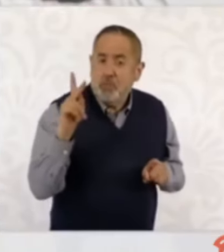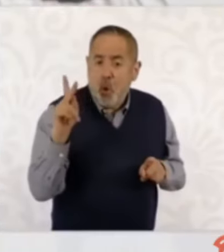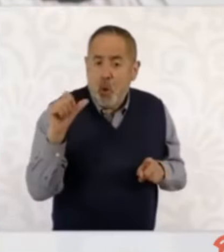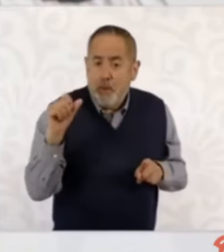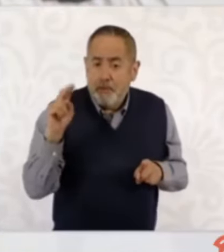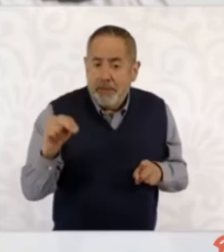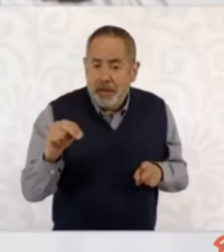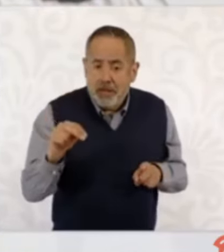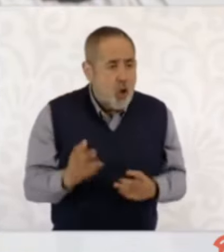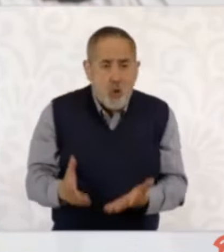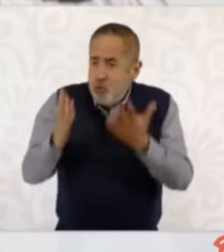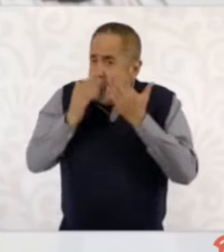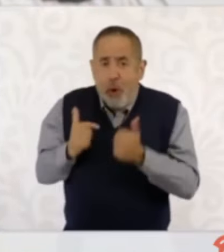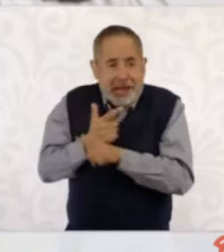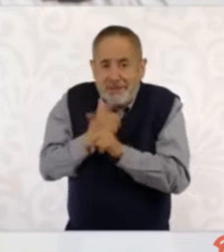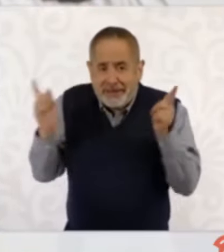panismo.